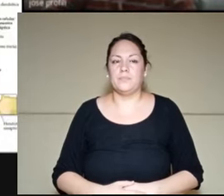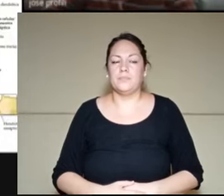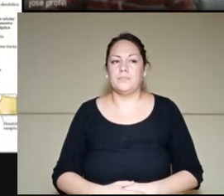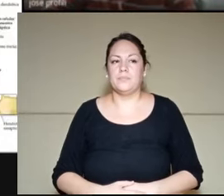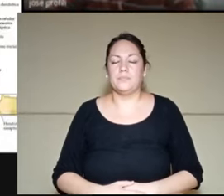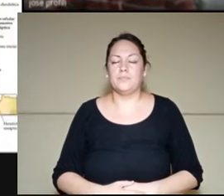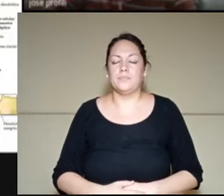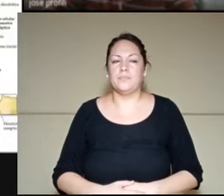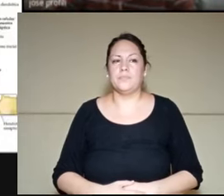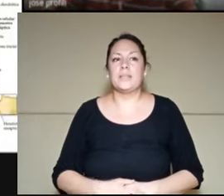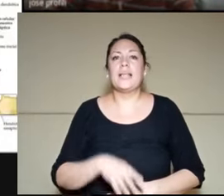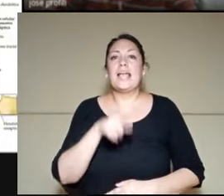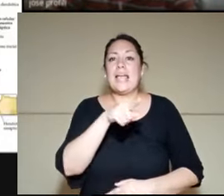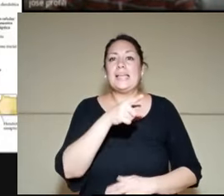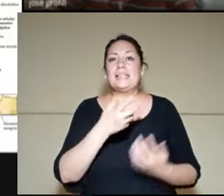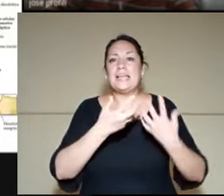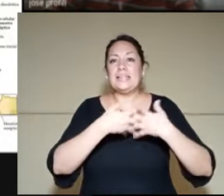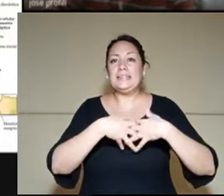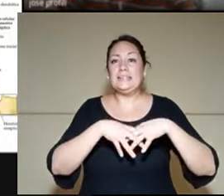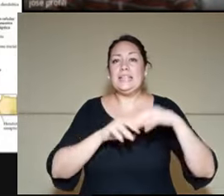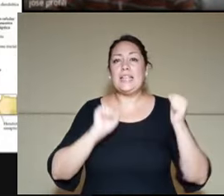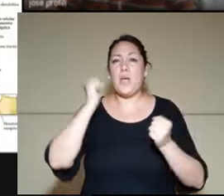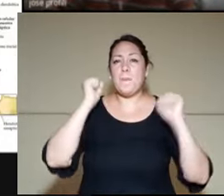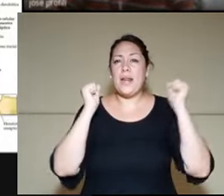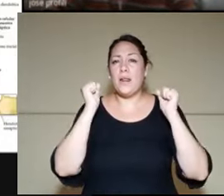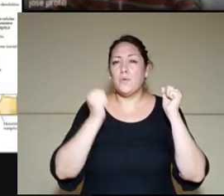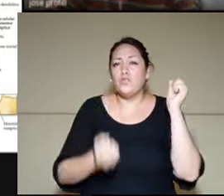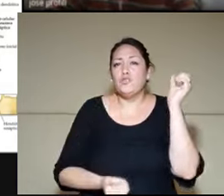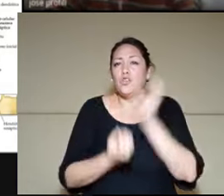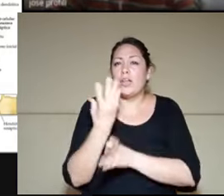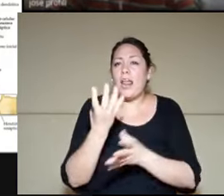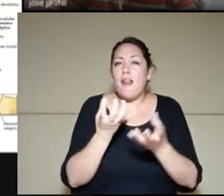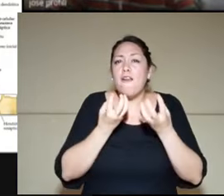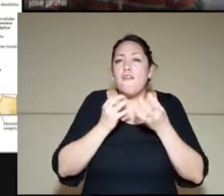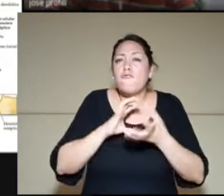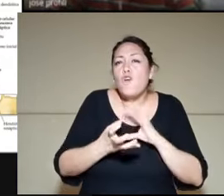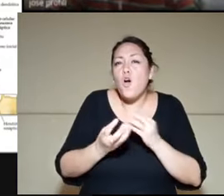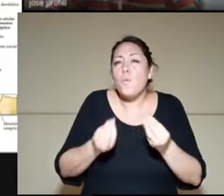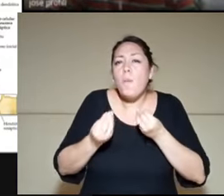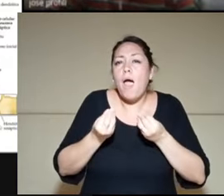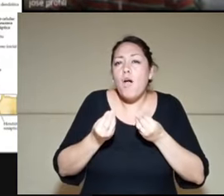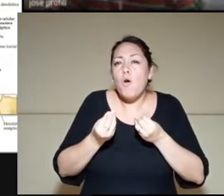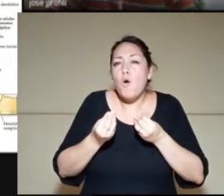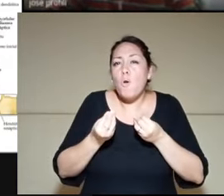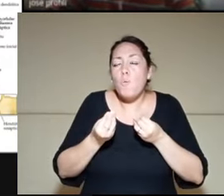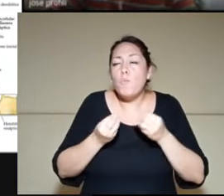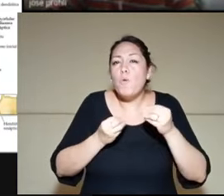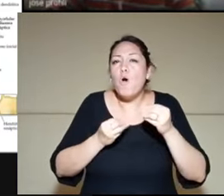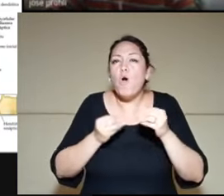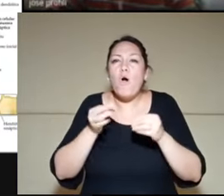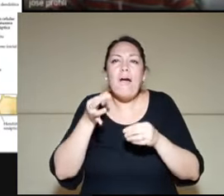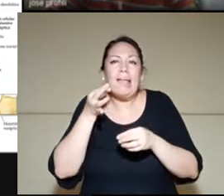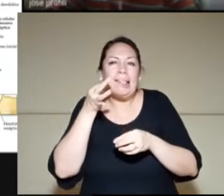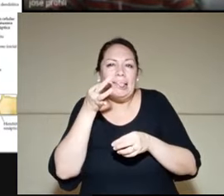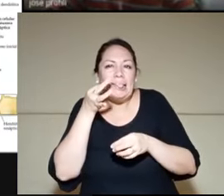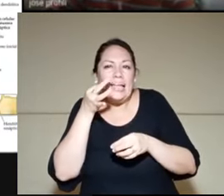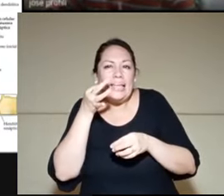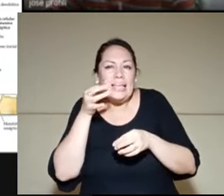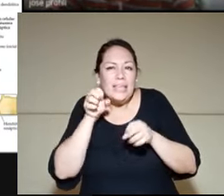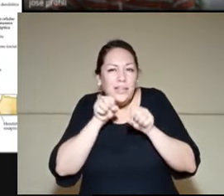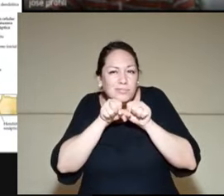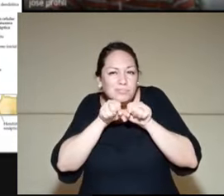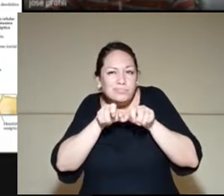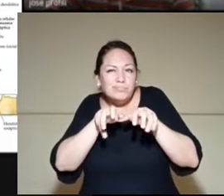Bien, todo lo que les decía, entonces todo nuestro sistema nervioso está formado por el tejido nervioso que